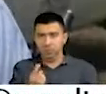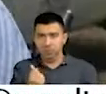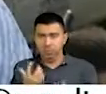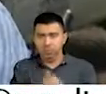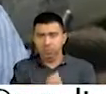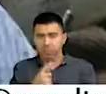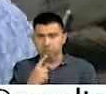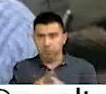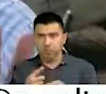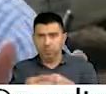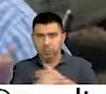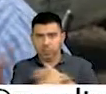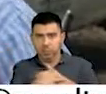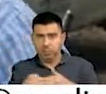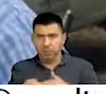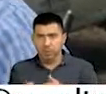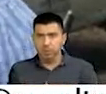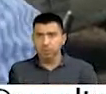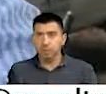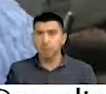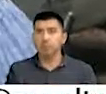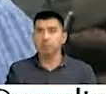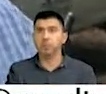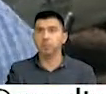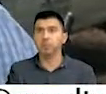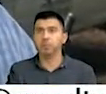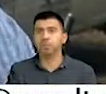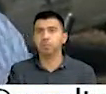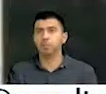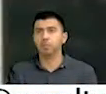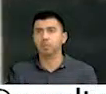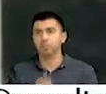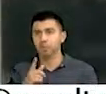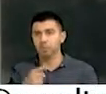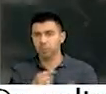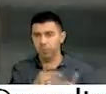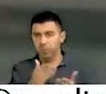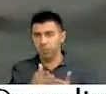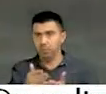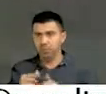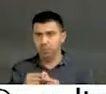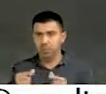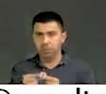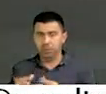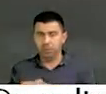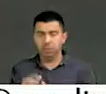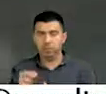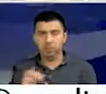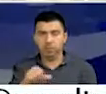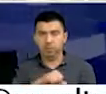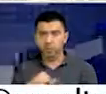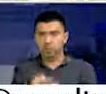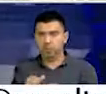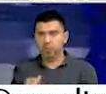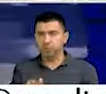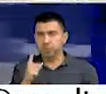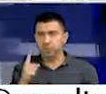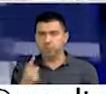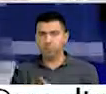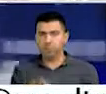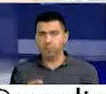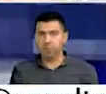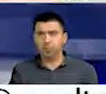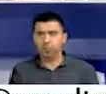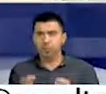a 5 mil millones que no van a ser capaces de invertirlos en tan sólo un mes y a la espera de que la secretaria de desarrollo social en bucaramanga